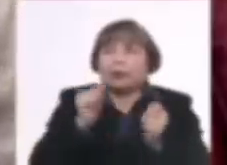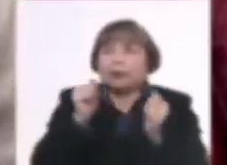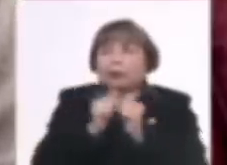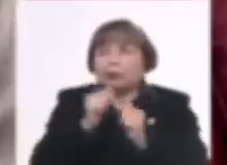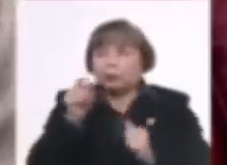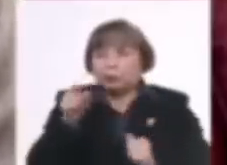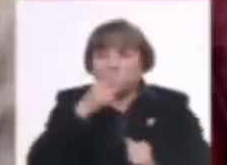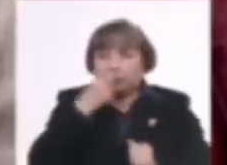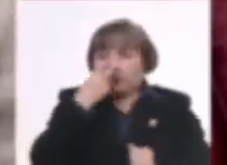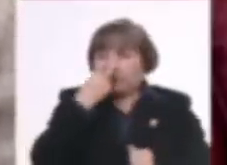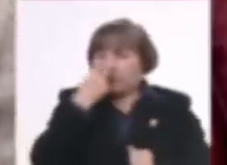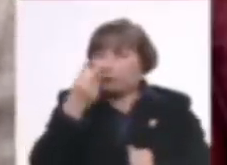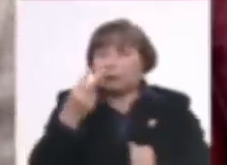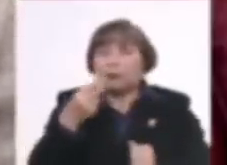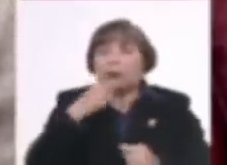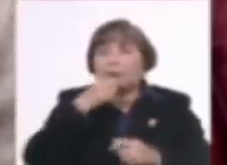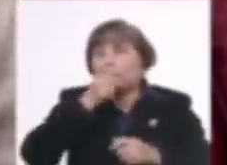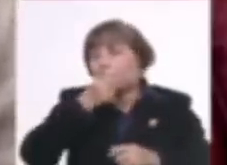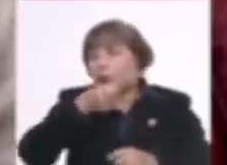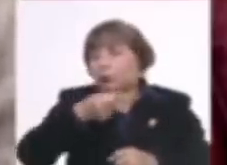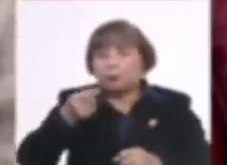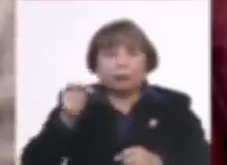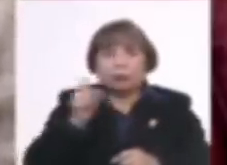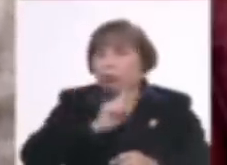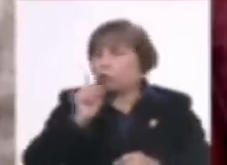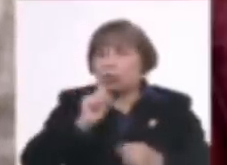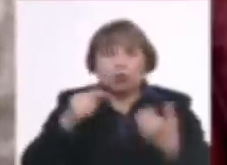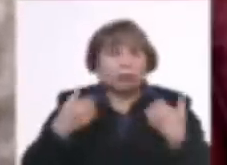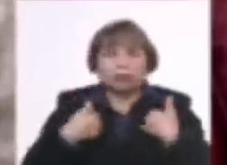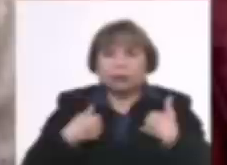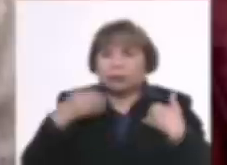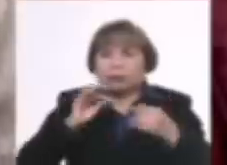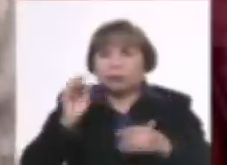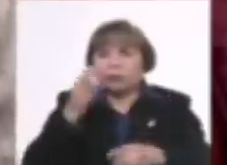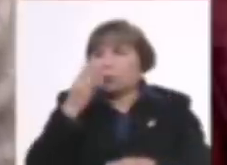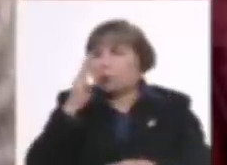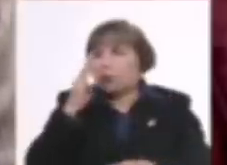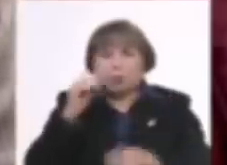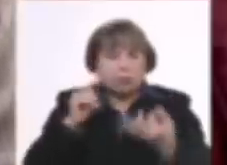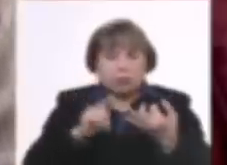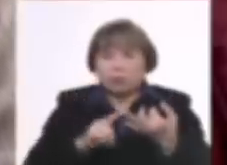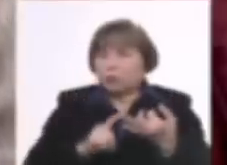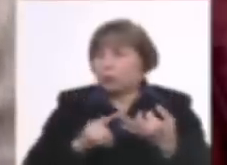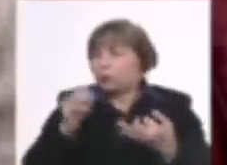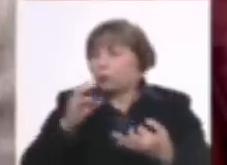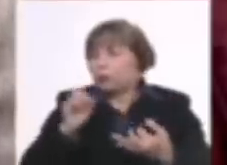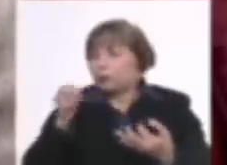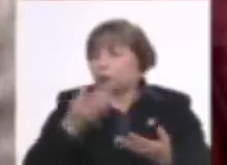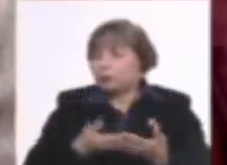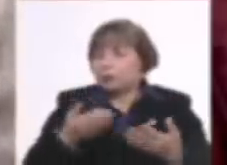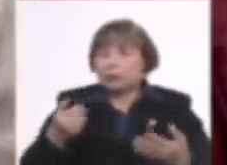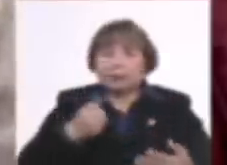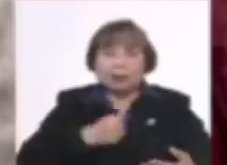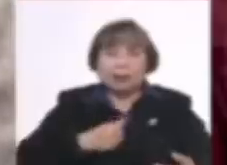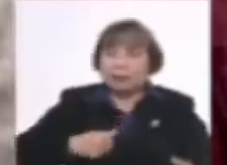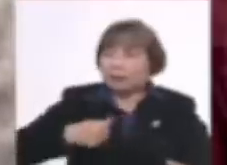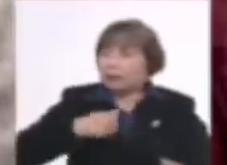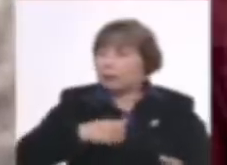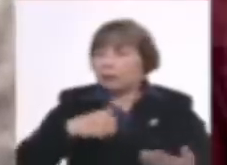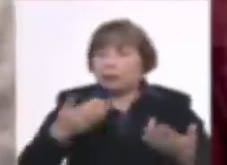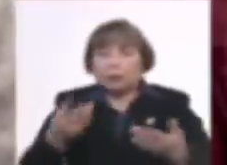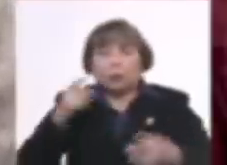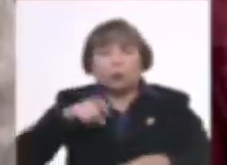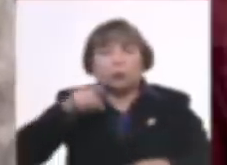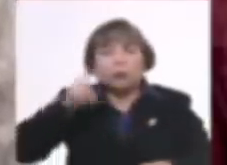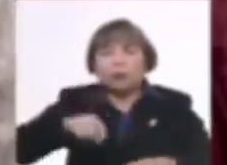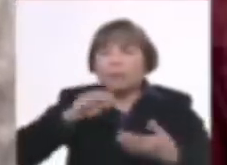como ustedes ya han visto por los reportajes, no tienen un baño o un UBS. ¿No? Lamentablemente es uno